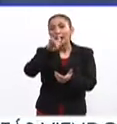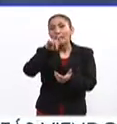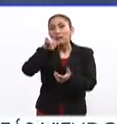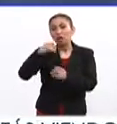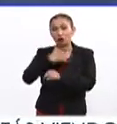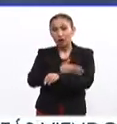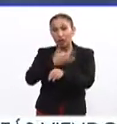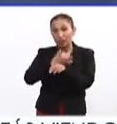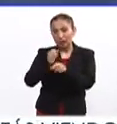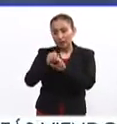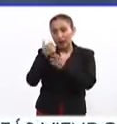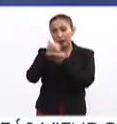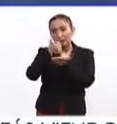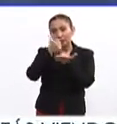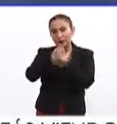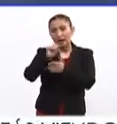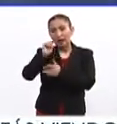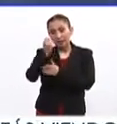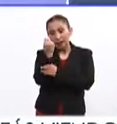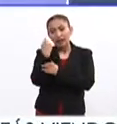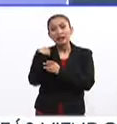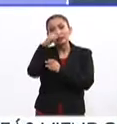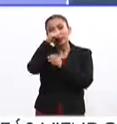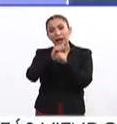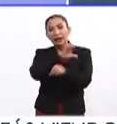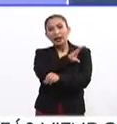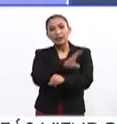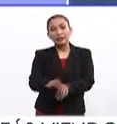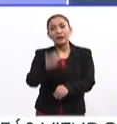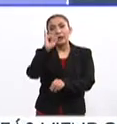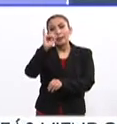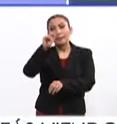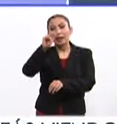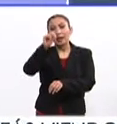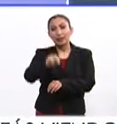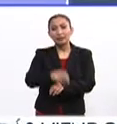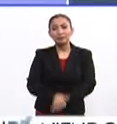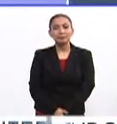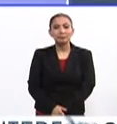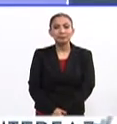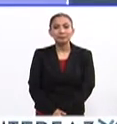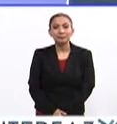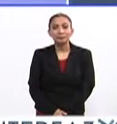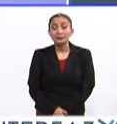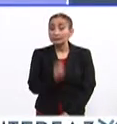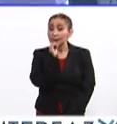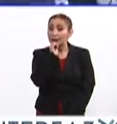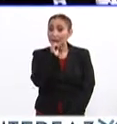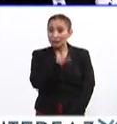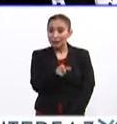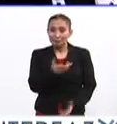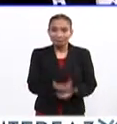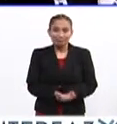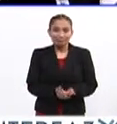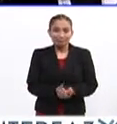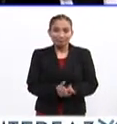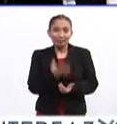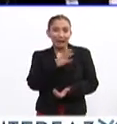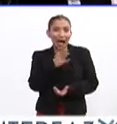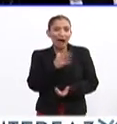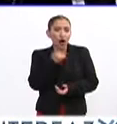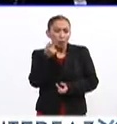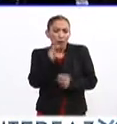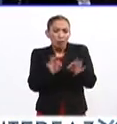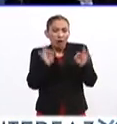Ella es coordinadora de asistencia técnica de la Secretaría General del Instituto Politécnico Nacional. Además, ¿qué tal? Pues hay